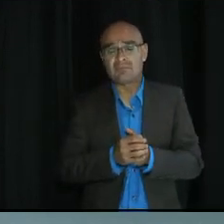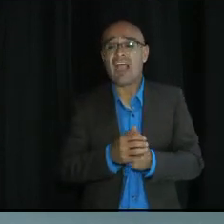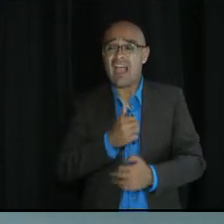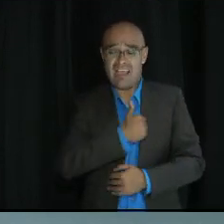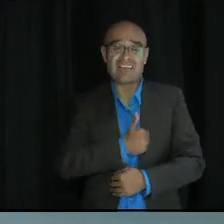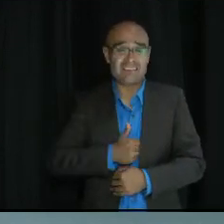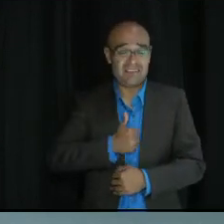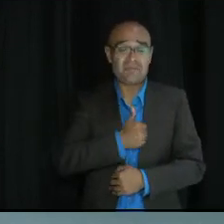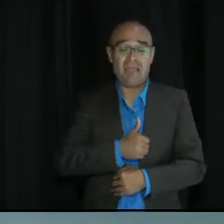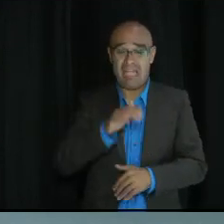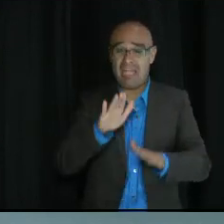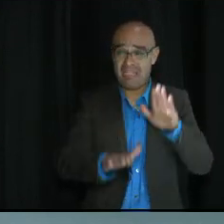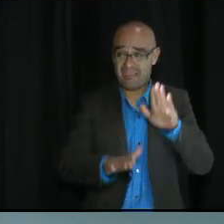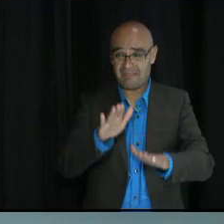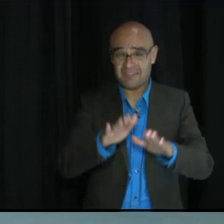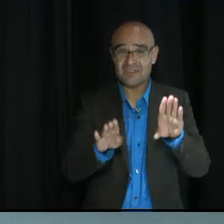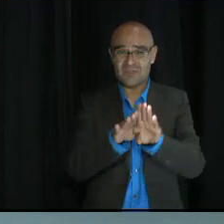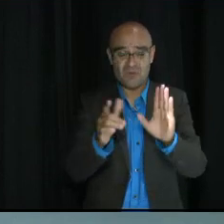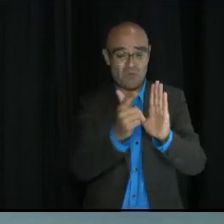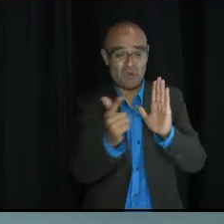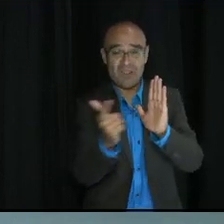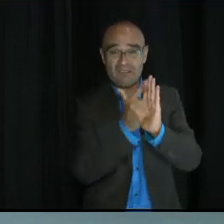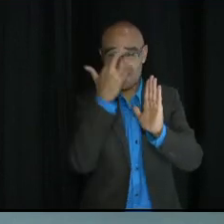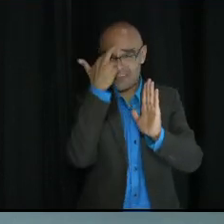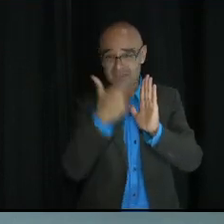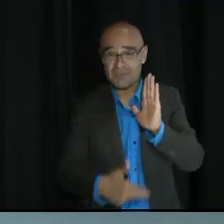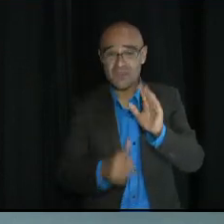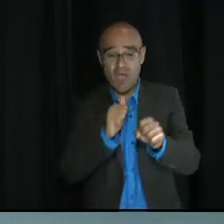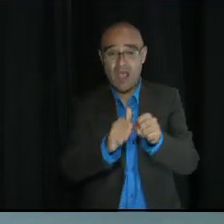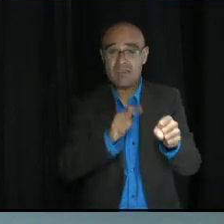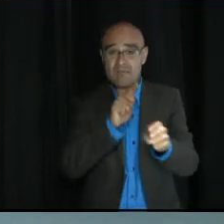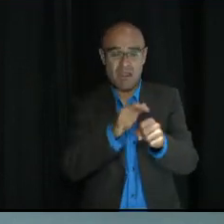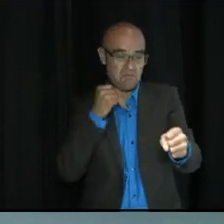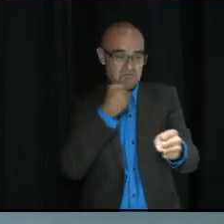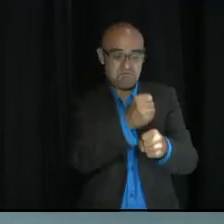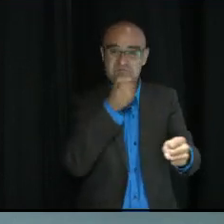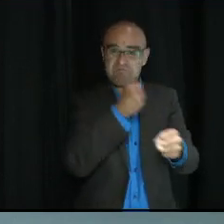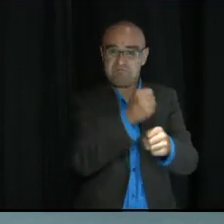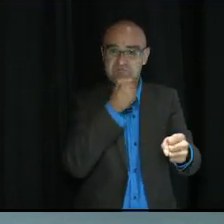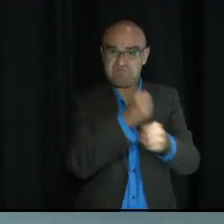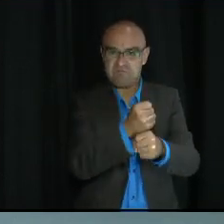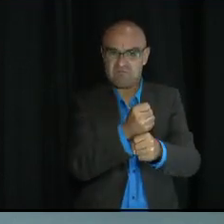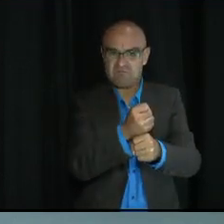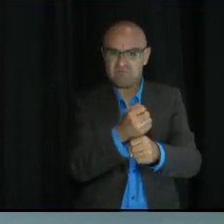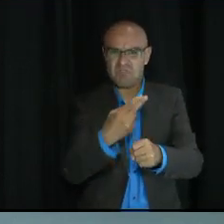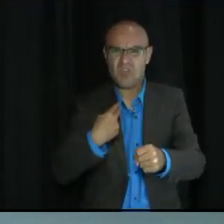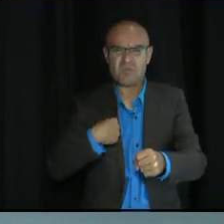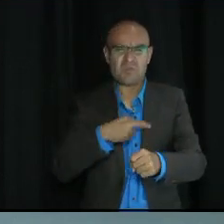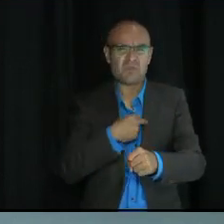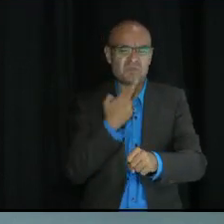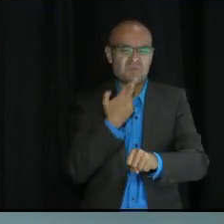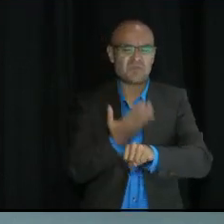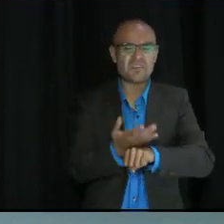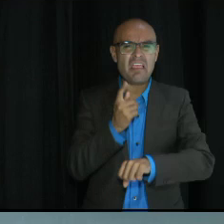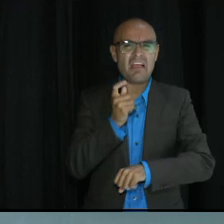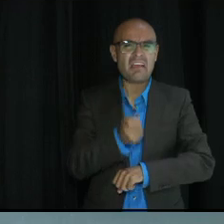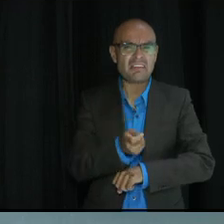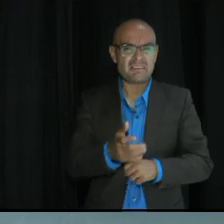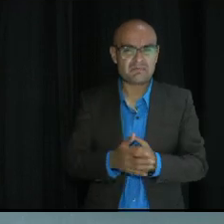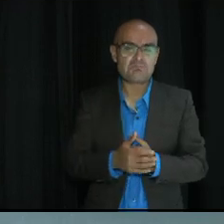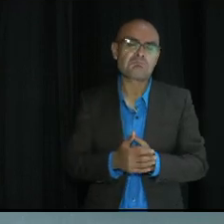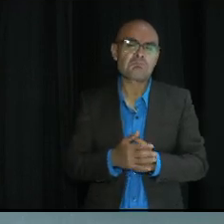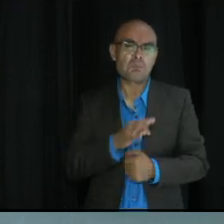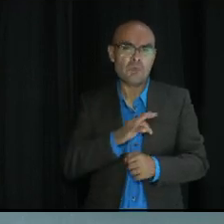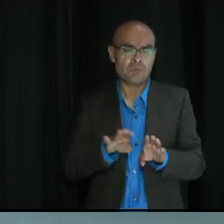desafortunadamente en hechos y en delitos de crueldad animal. ¿Qué podemos hacer nosotros? Bueno, pues todos somos portavoces y también